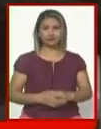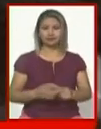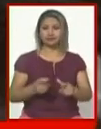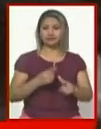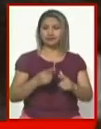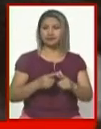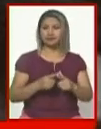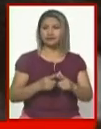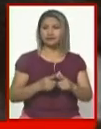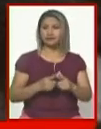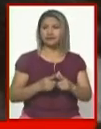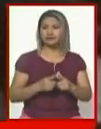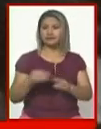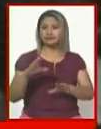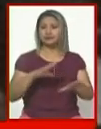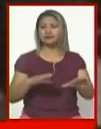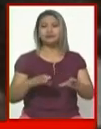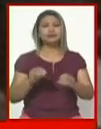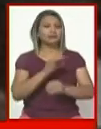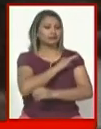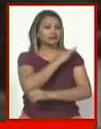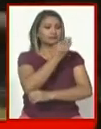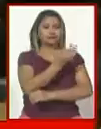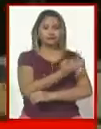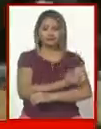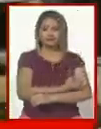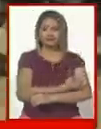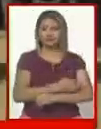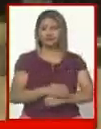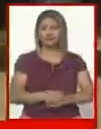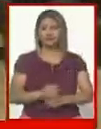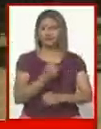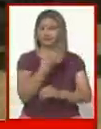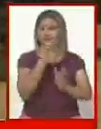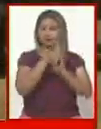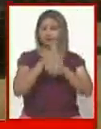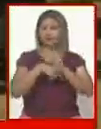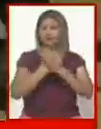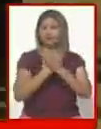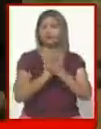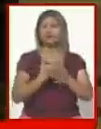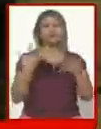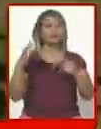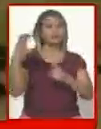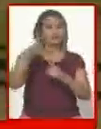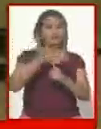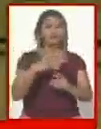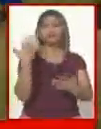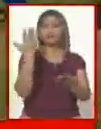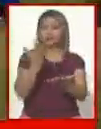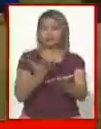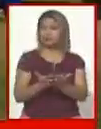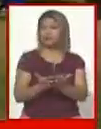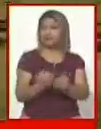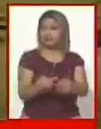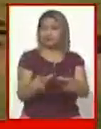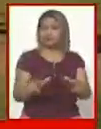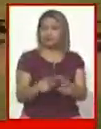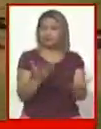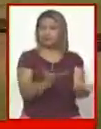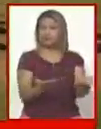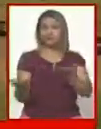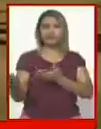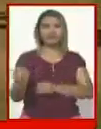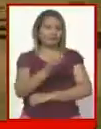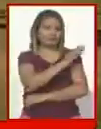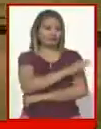que hemos hecho el mayor de los esfuerzos. Prácticamente en pocas horas ha estado un helicóptero, hemos traído